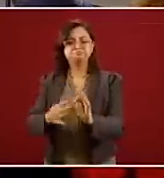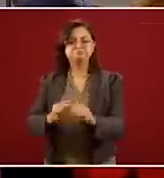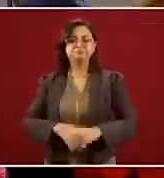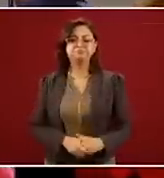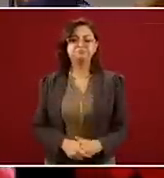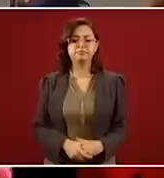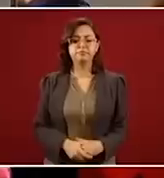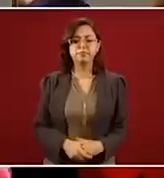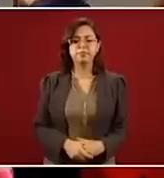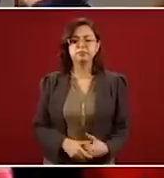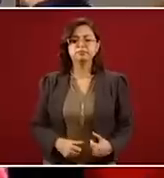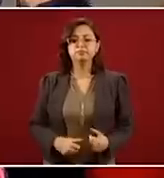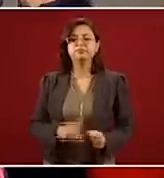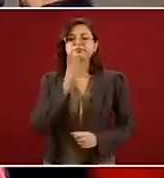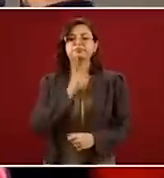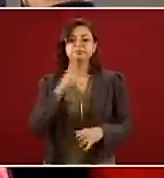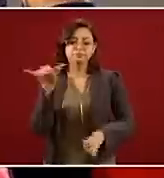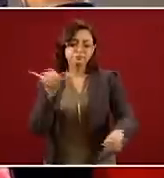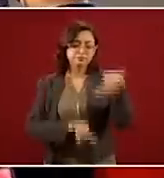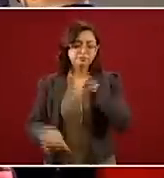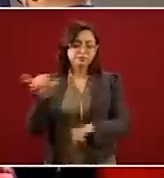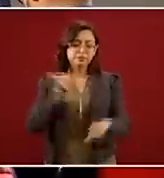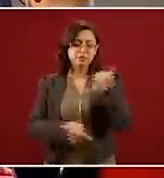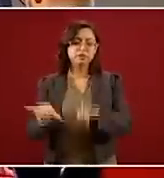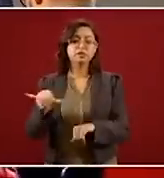En petroquímica,